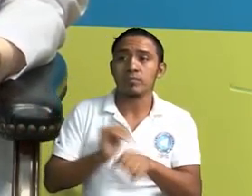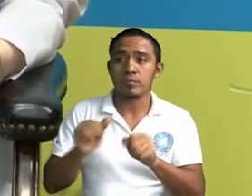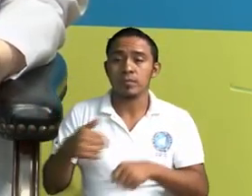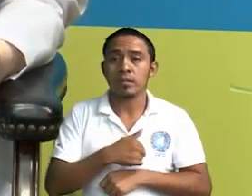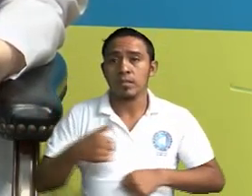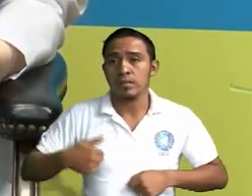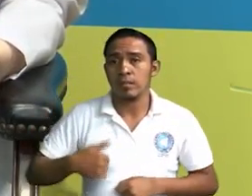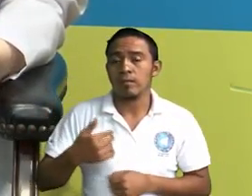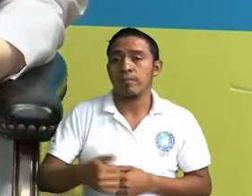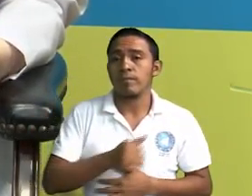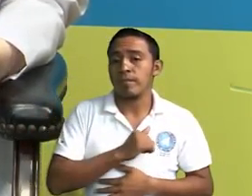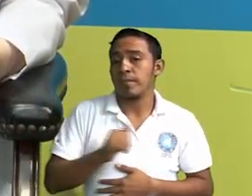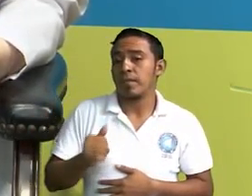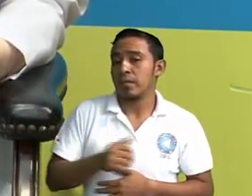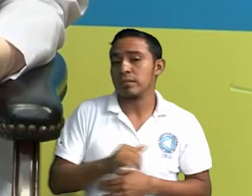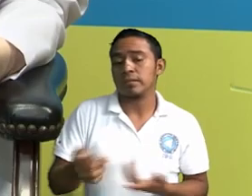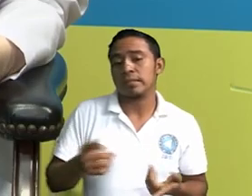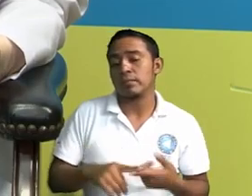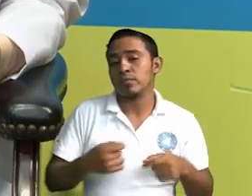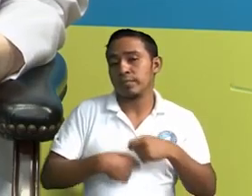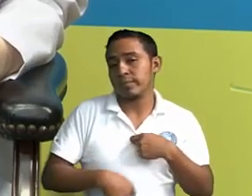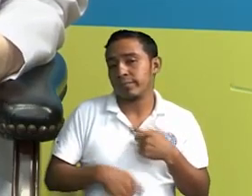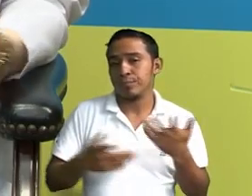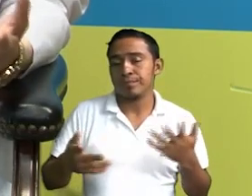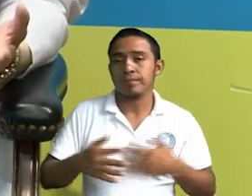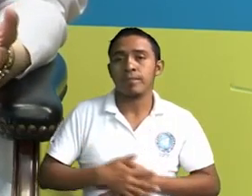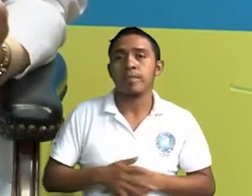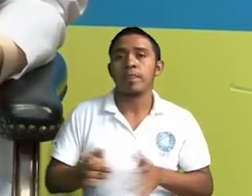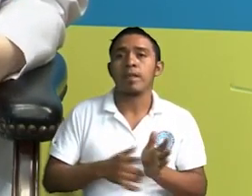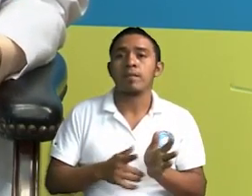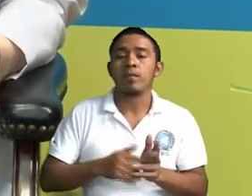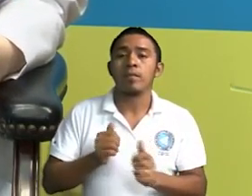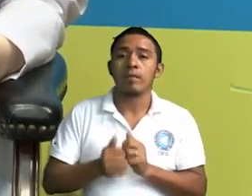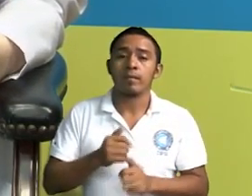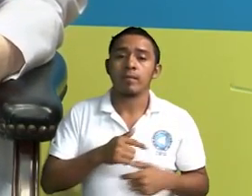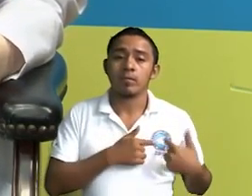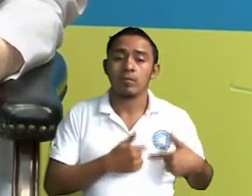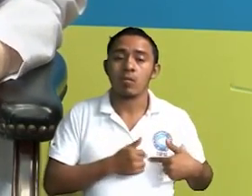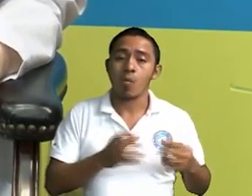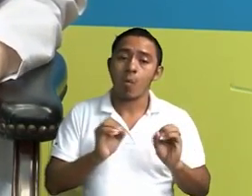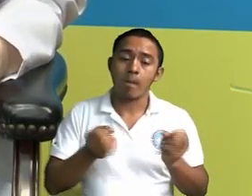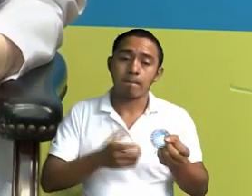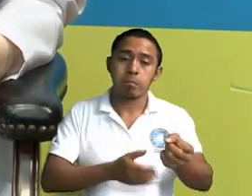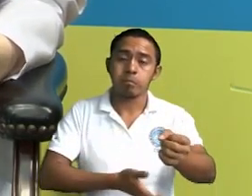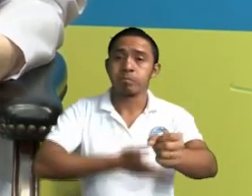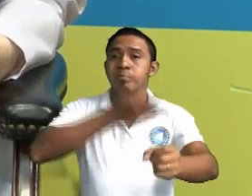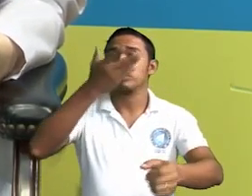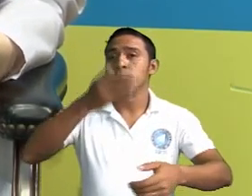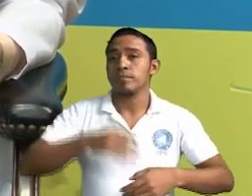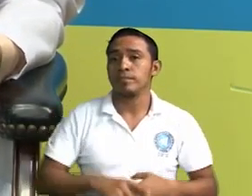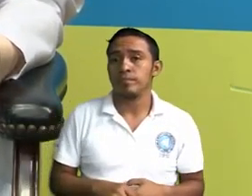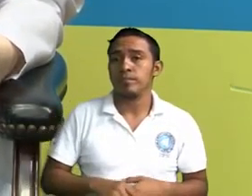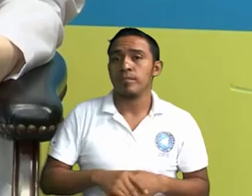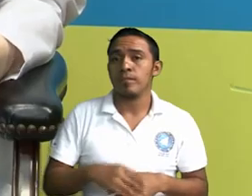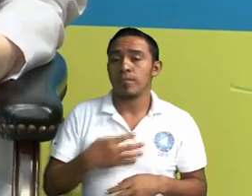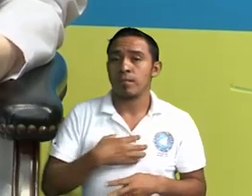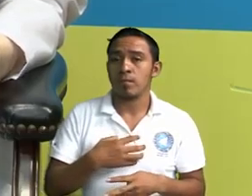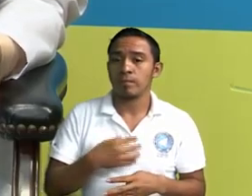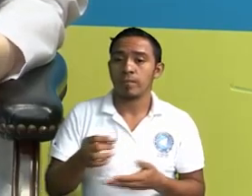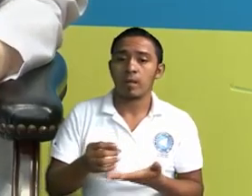realizar los procedimientos por ejemplo si a un paciente que tiene una cardiopatía o un paciente hipertenso por decirle algo que toma un anticoagulante